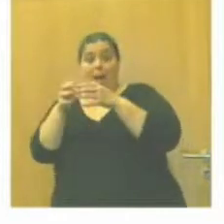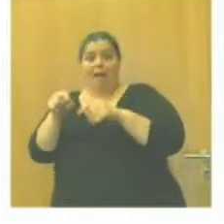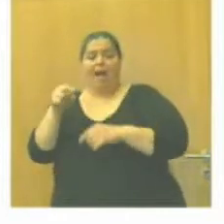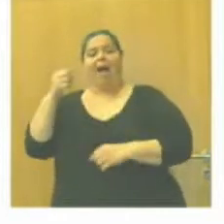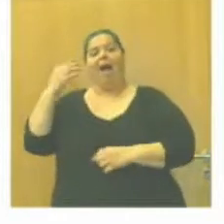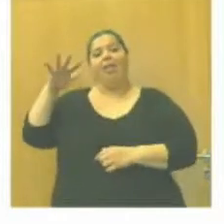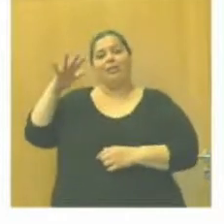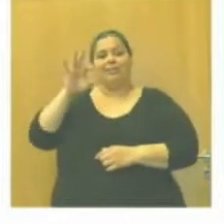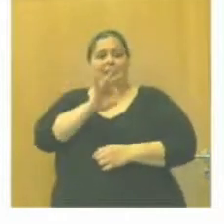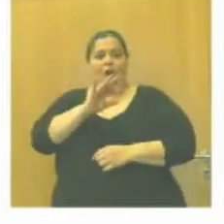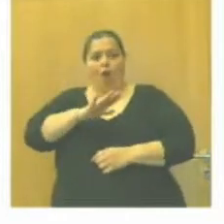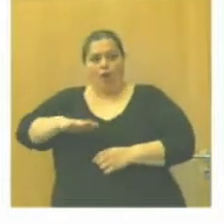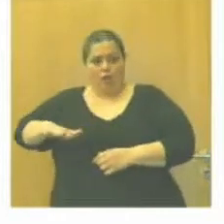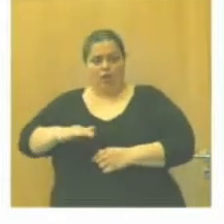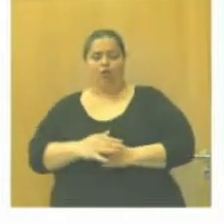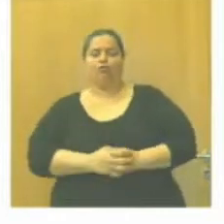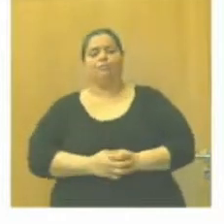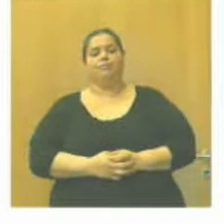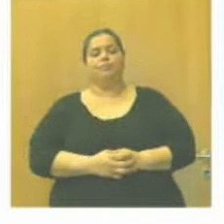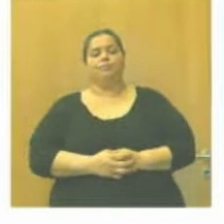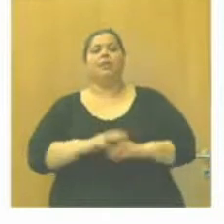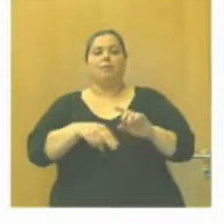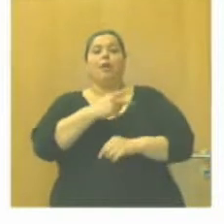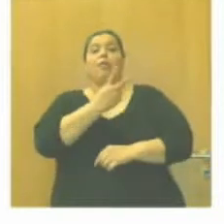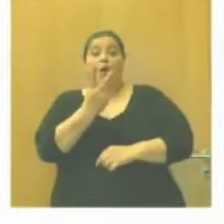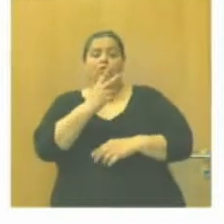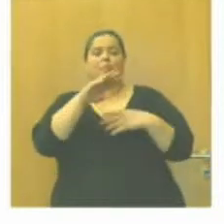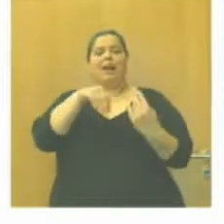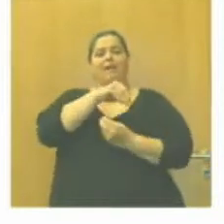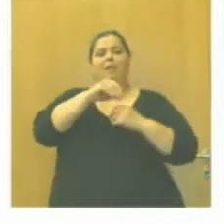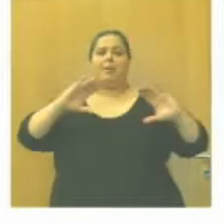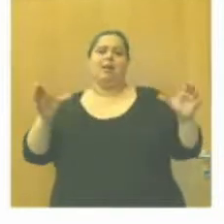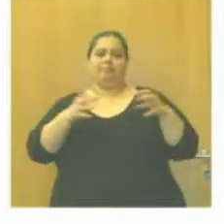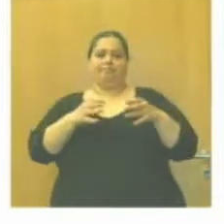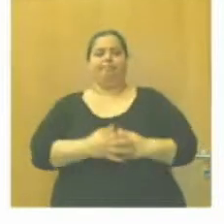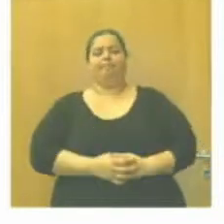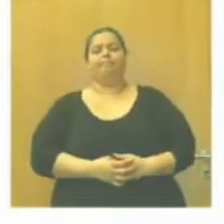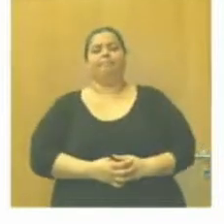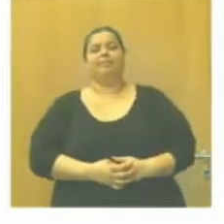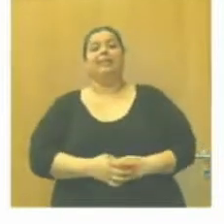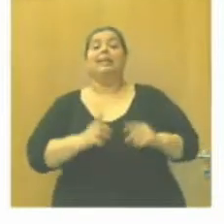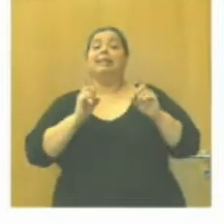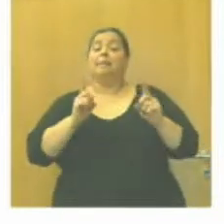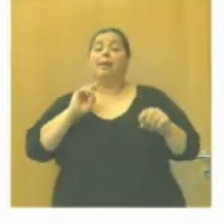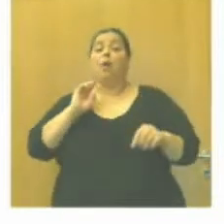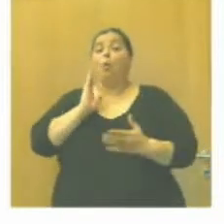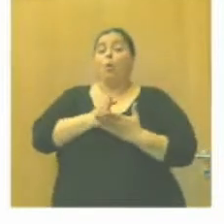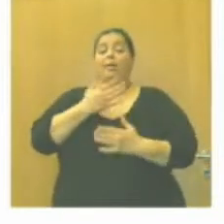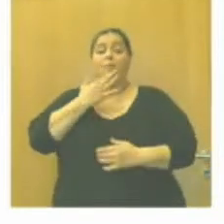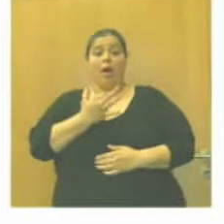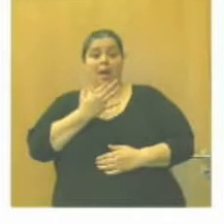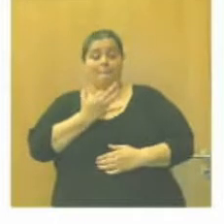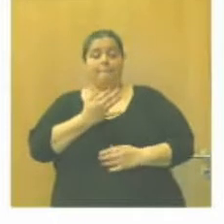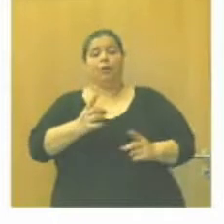niño y el adolescente y 2 sesiones para la familia en conjunto. Y un último ejemplo